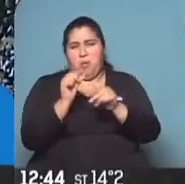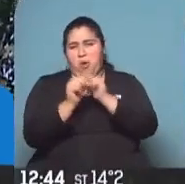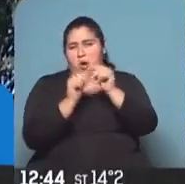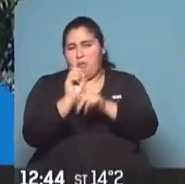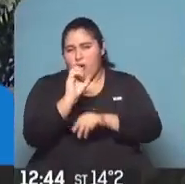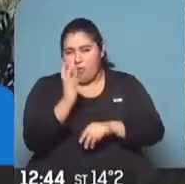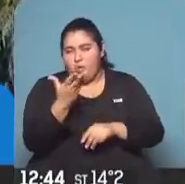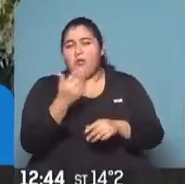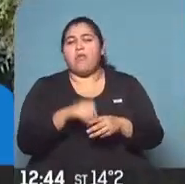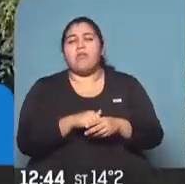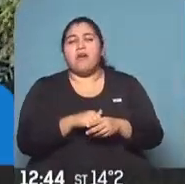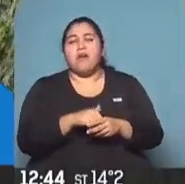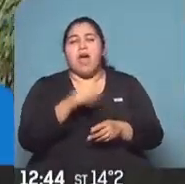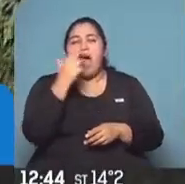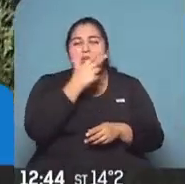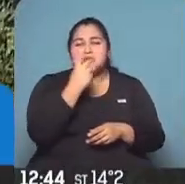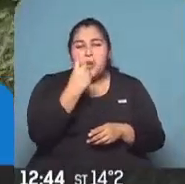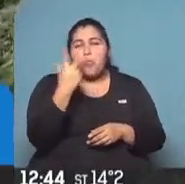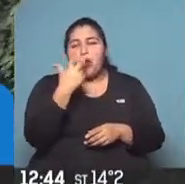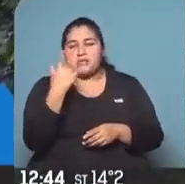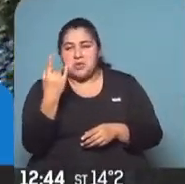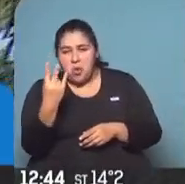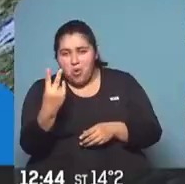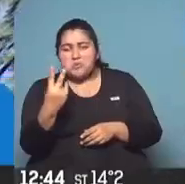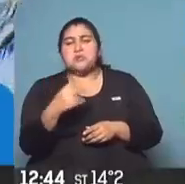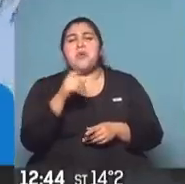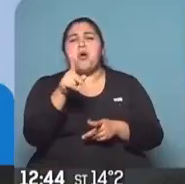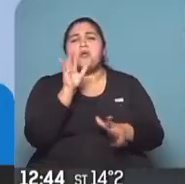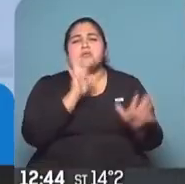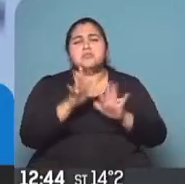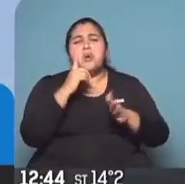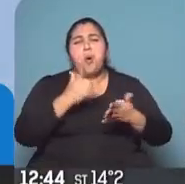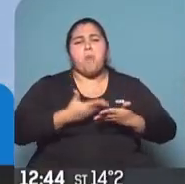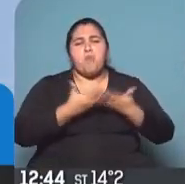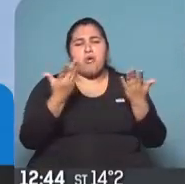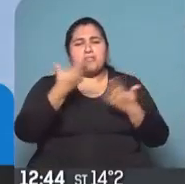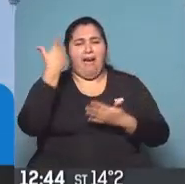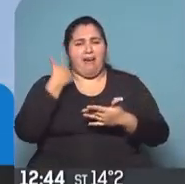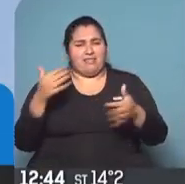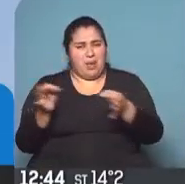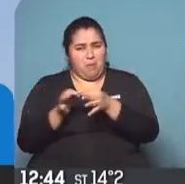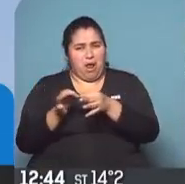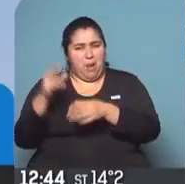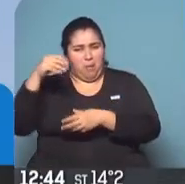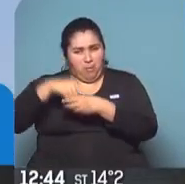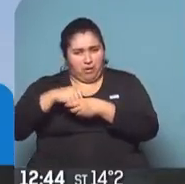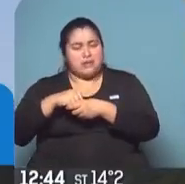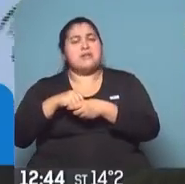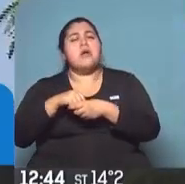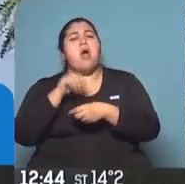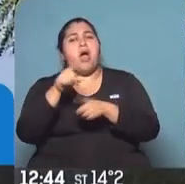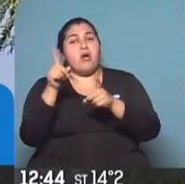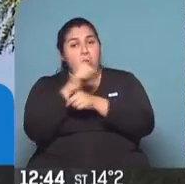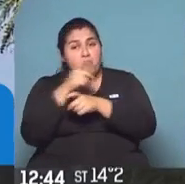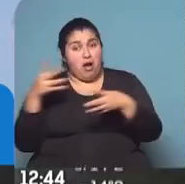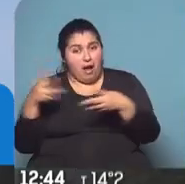2 tuvieron una actuación destacada durante la gesta de malvinas durante el conflicto